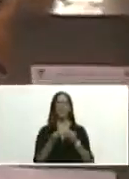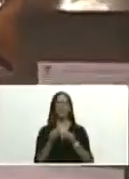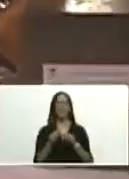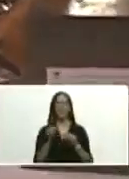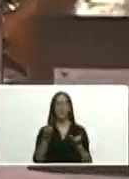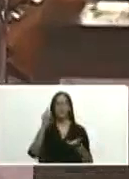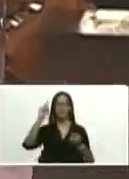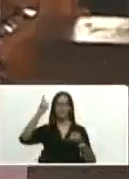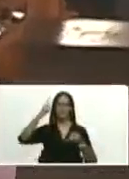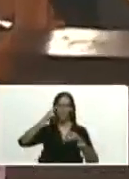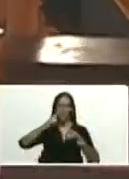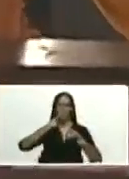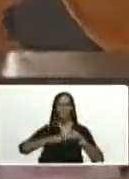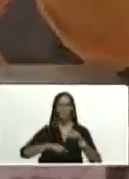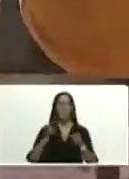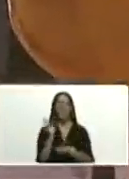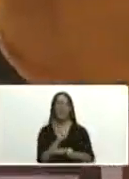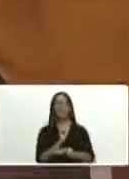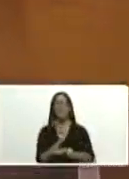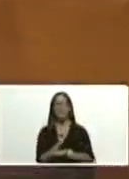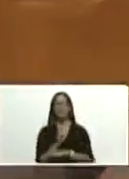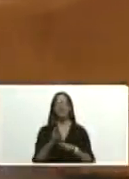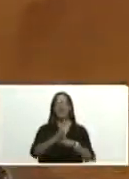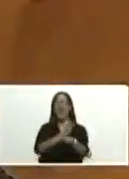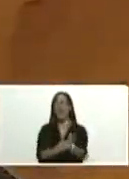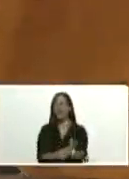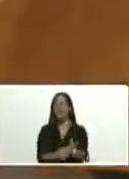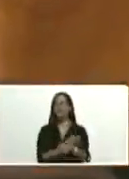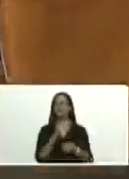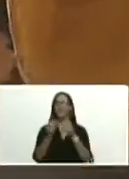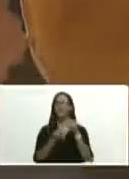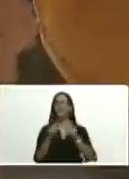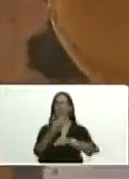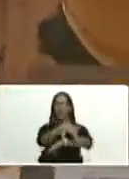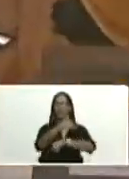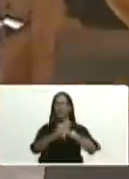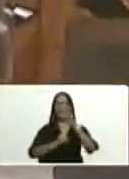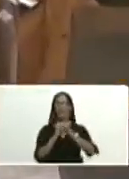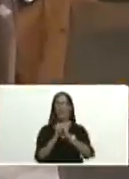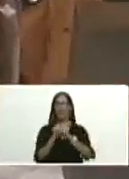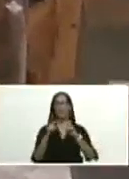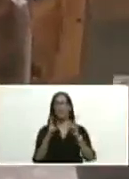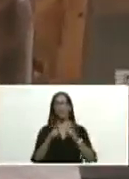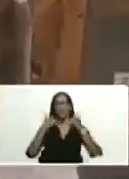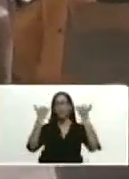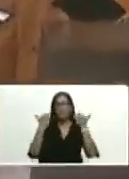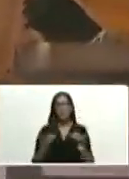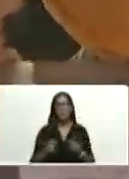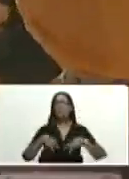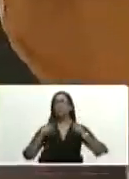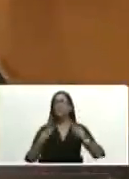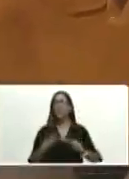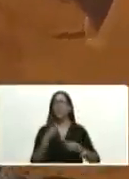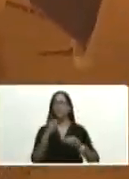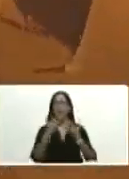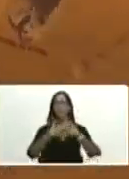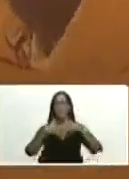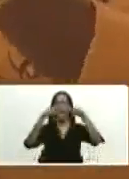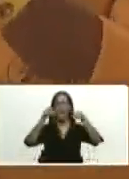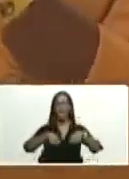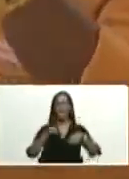se desgasta muy rápidamente antes de traían de afuera y ya lo lo están fabricando los estamos fabricando pero apoyados